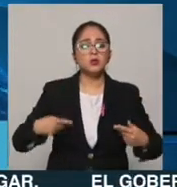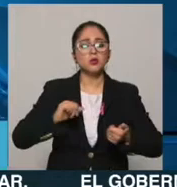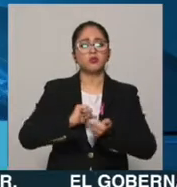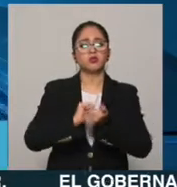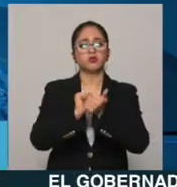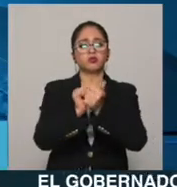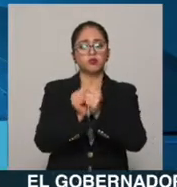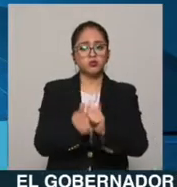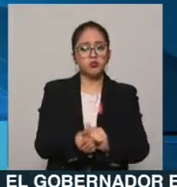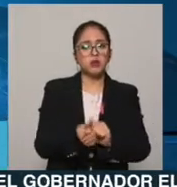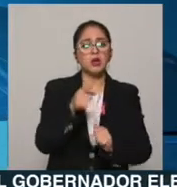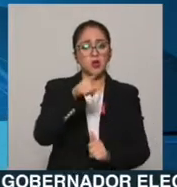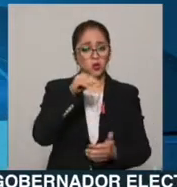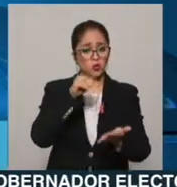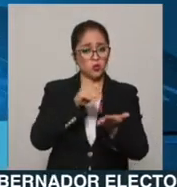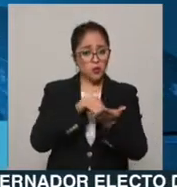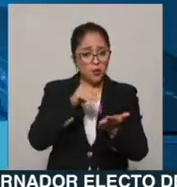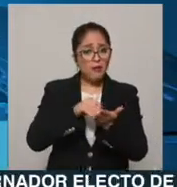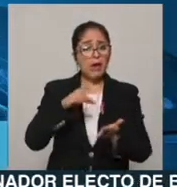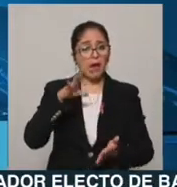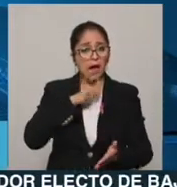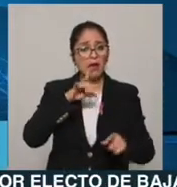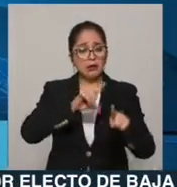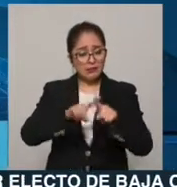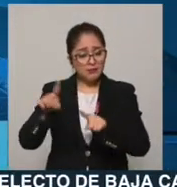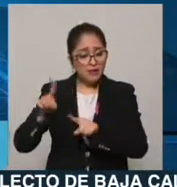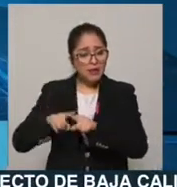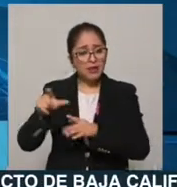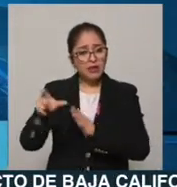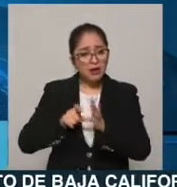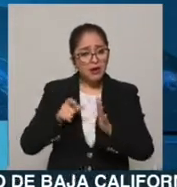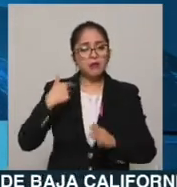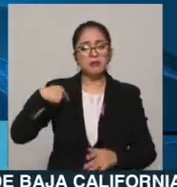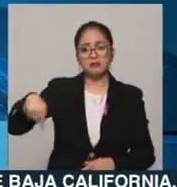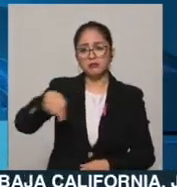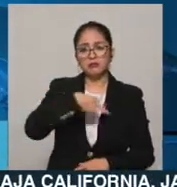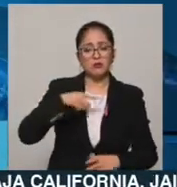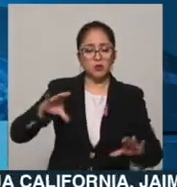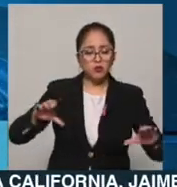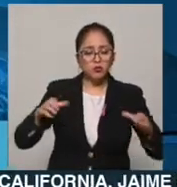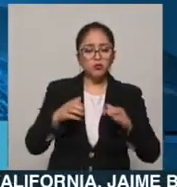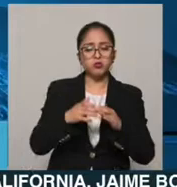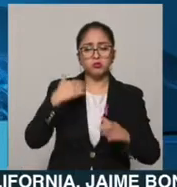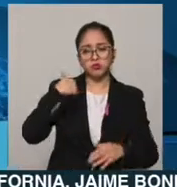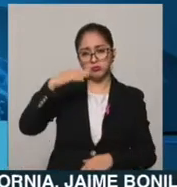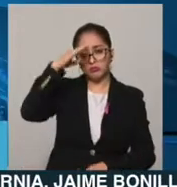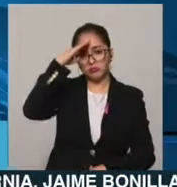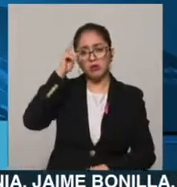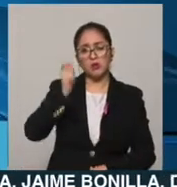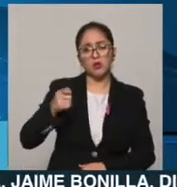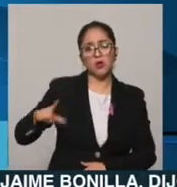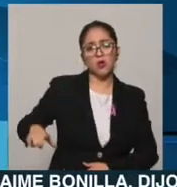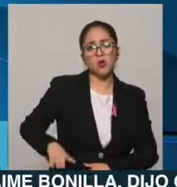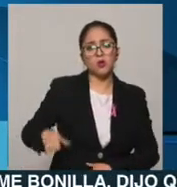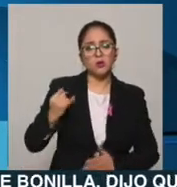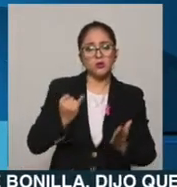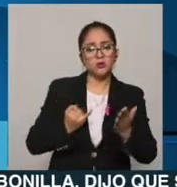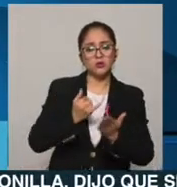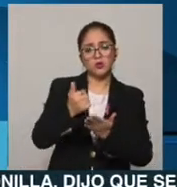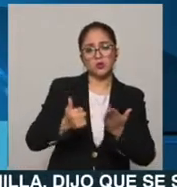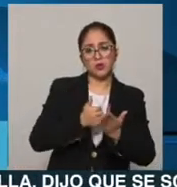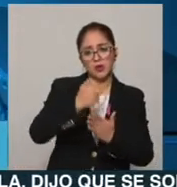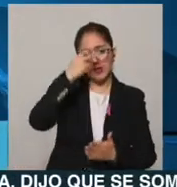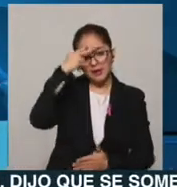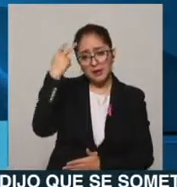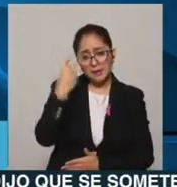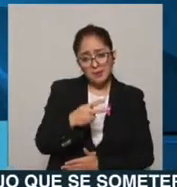así, como todavía hay varias, entonces decidimos, ¿no?, como gobierno de la Ciudad de México, por instrucciones de la